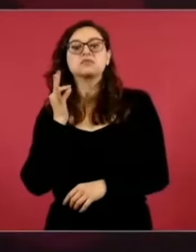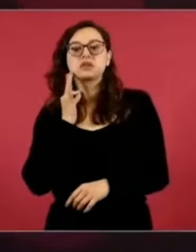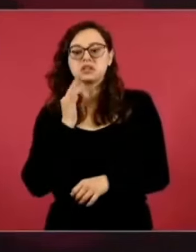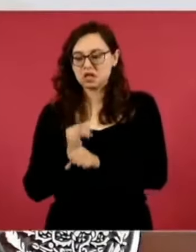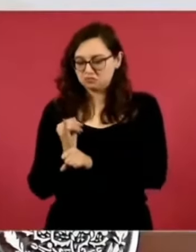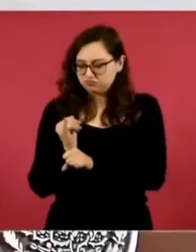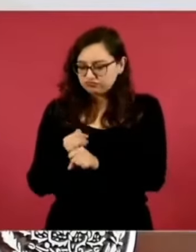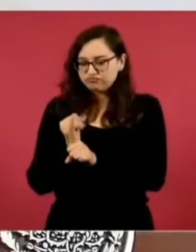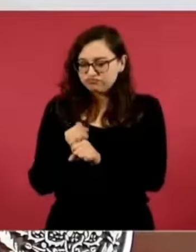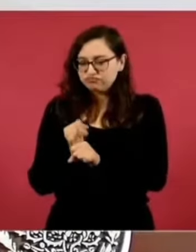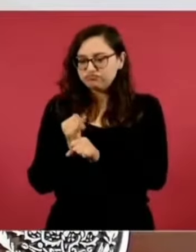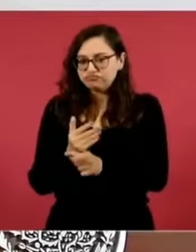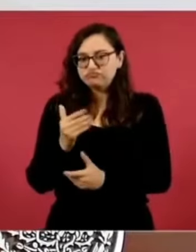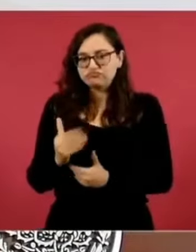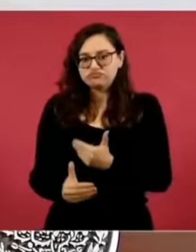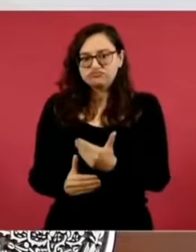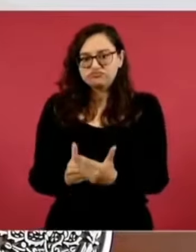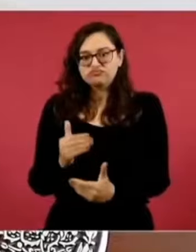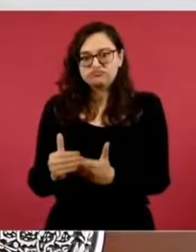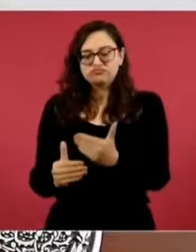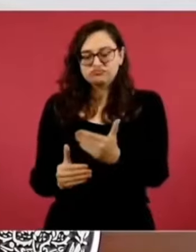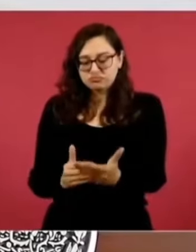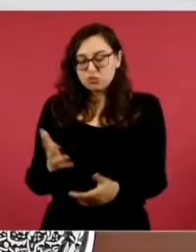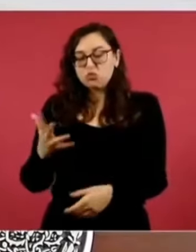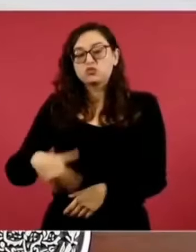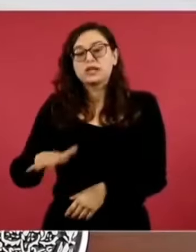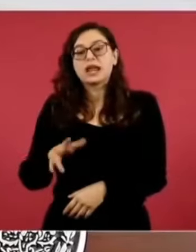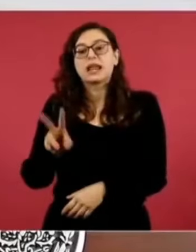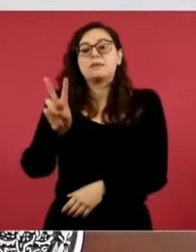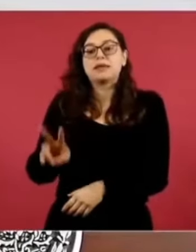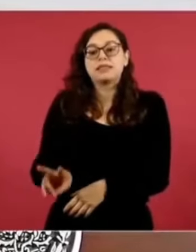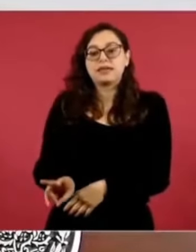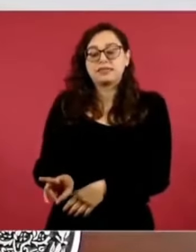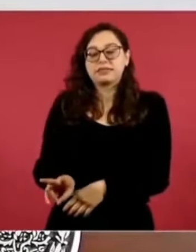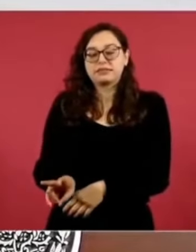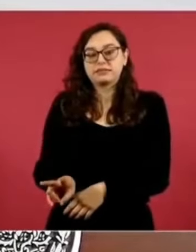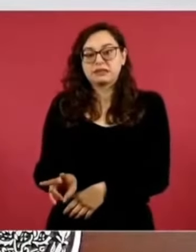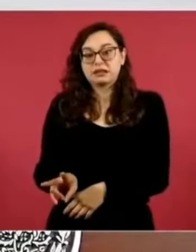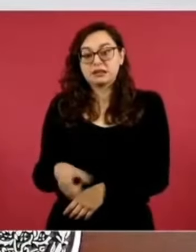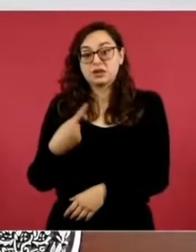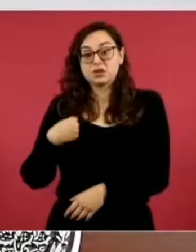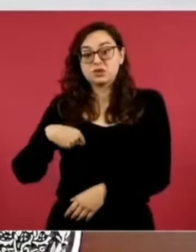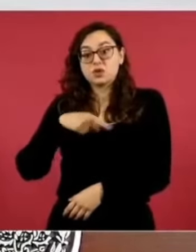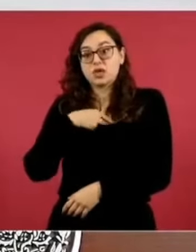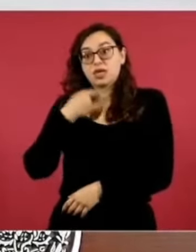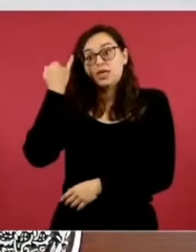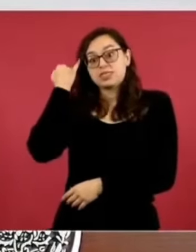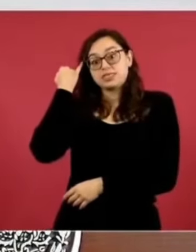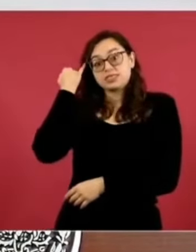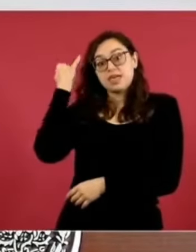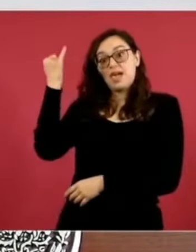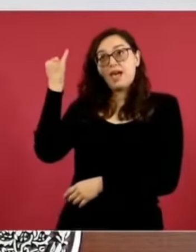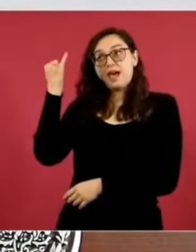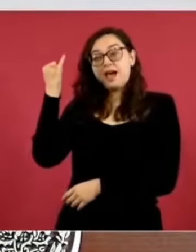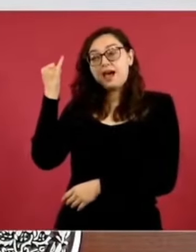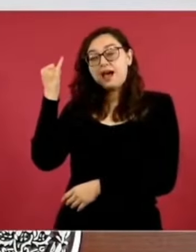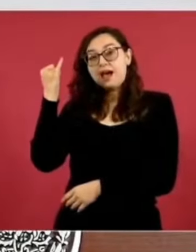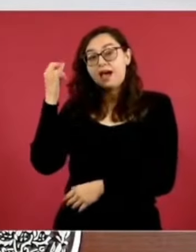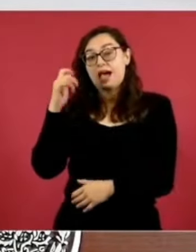actuamos con apego a la verdad. Porque no vamos de ninguna